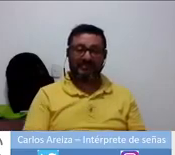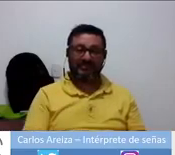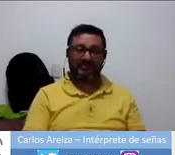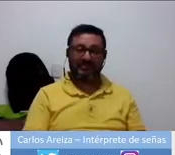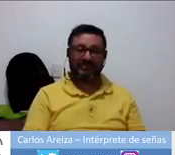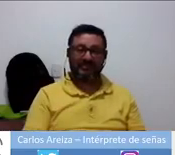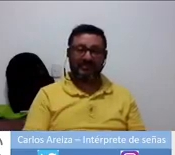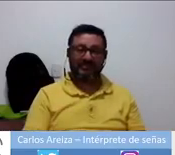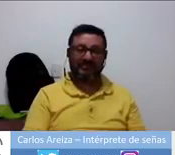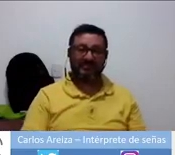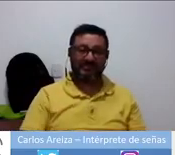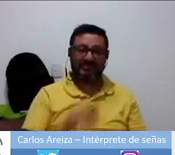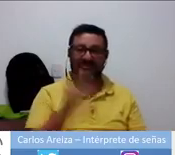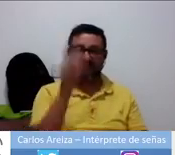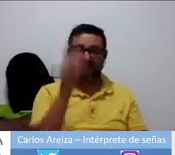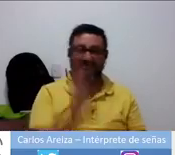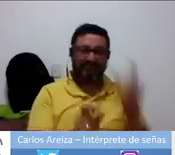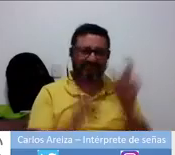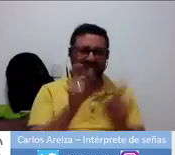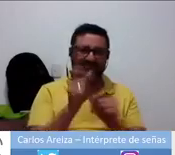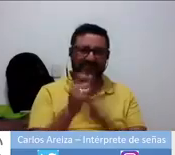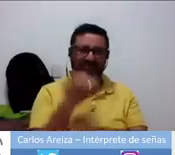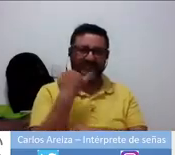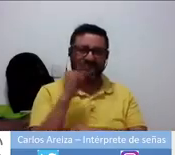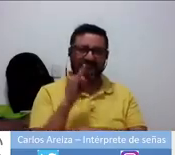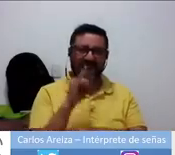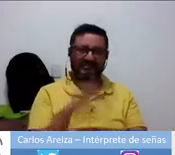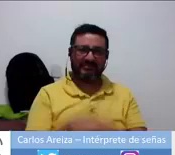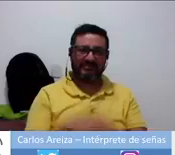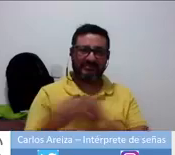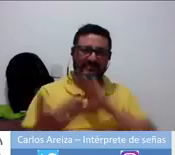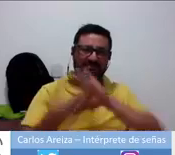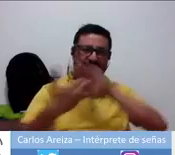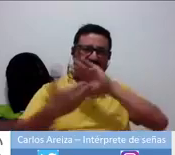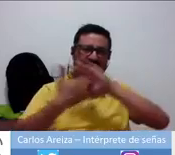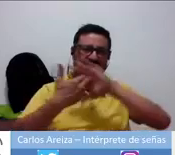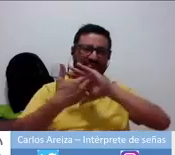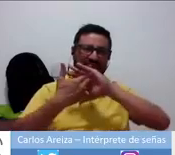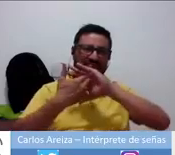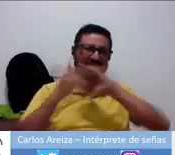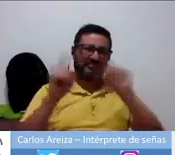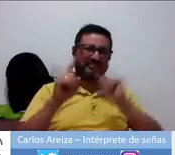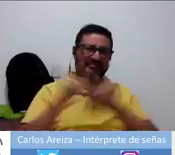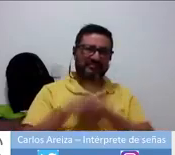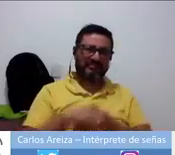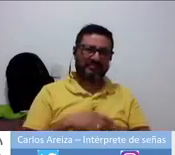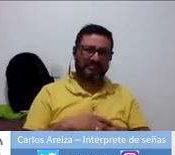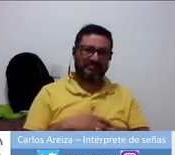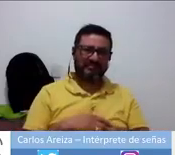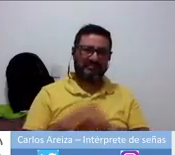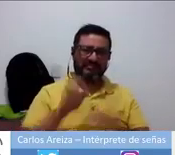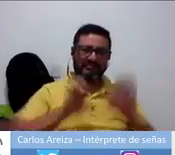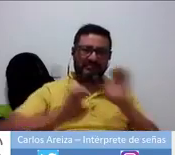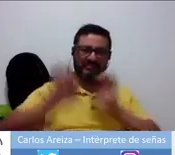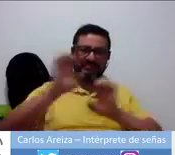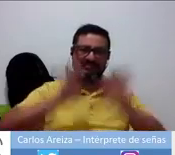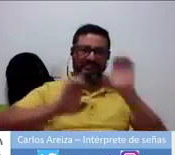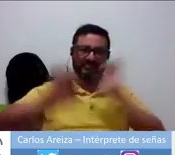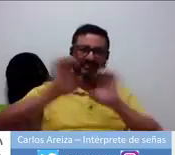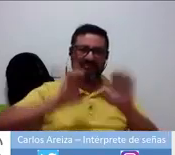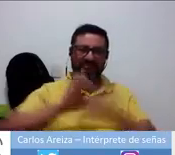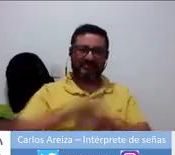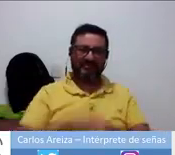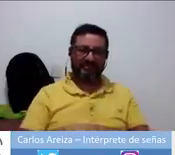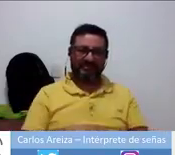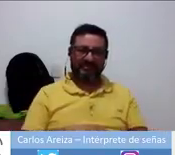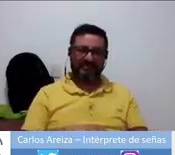cambió. Porque la gente dejó como de atacarme y pasó a defenderme. Como, hey, hijo de madre,